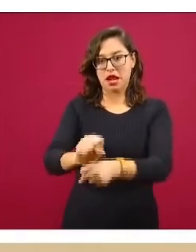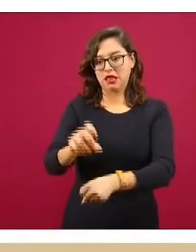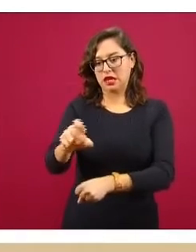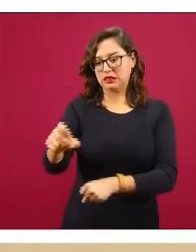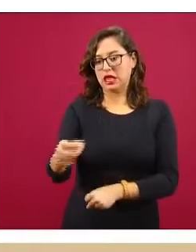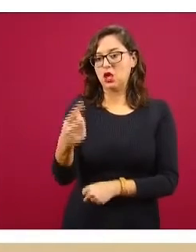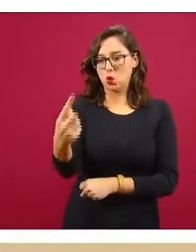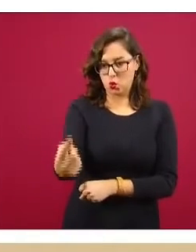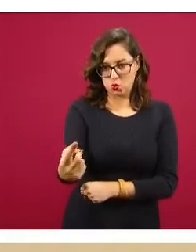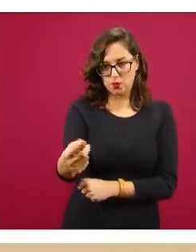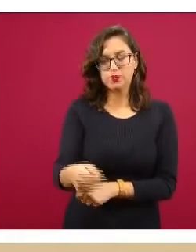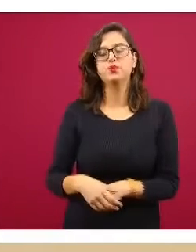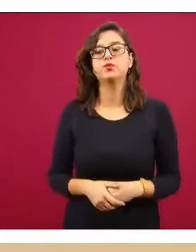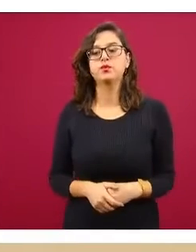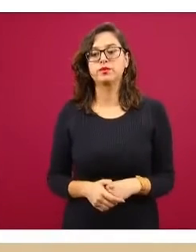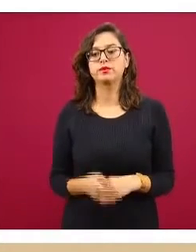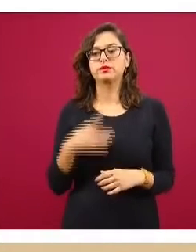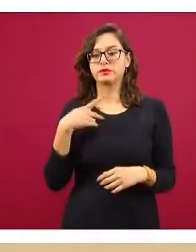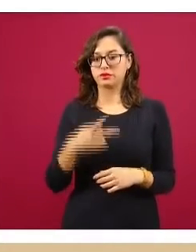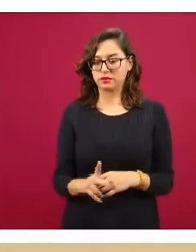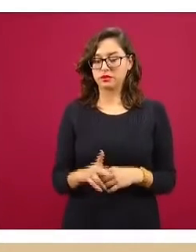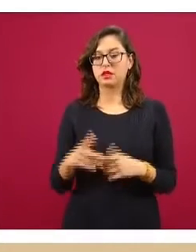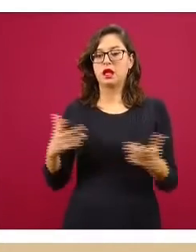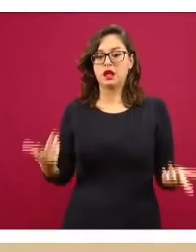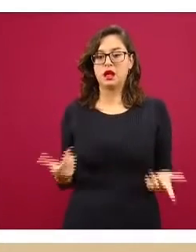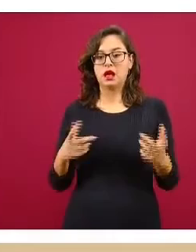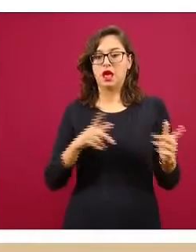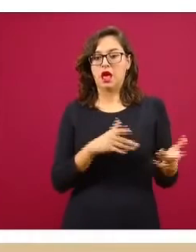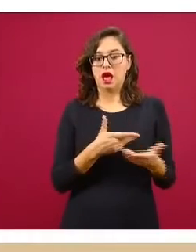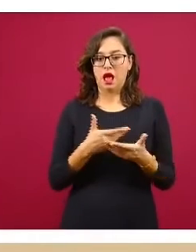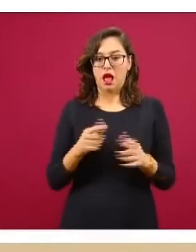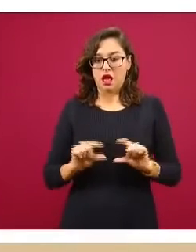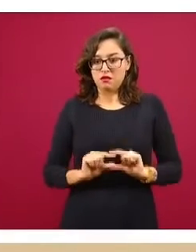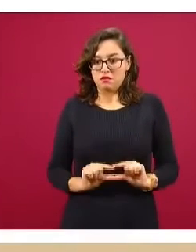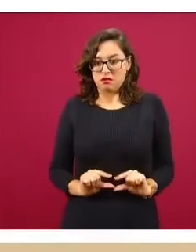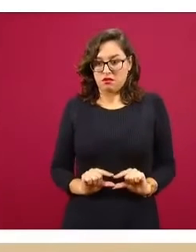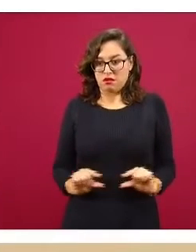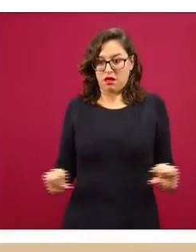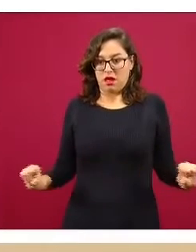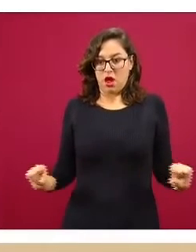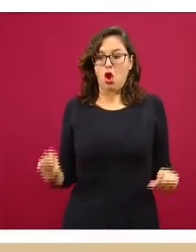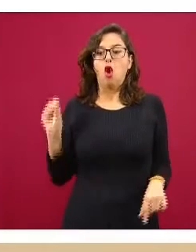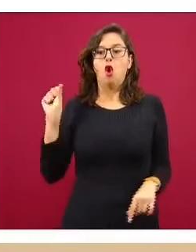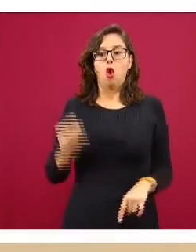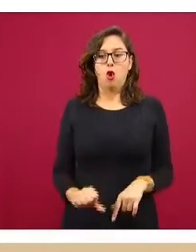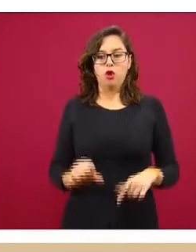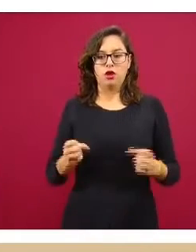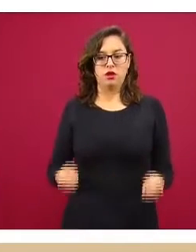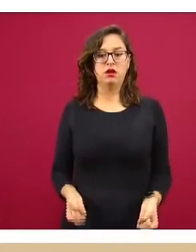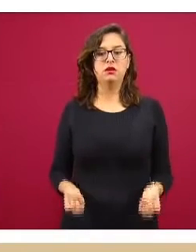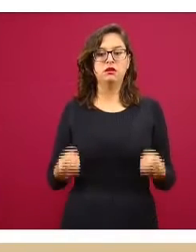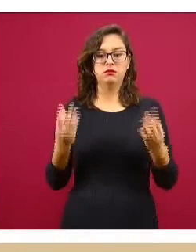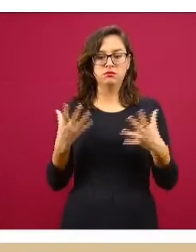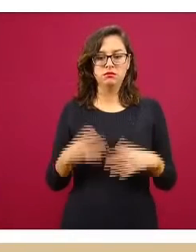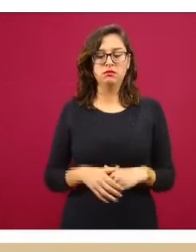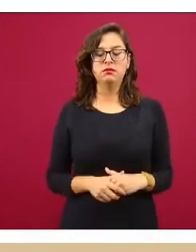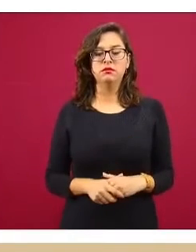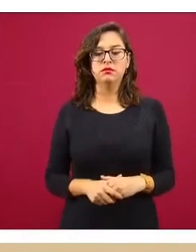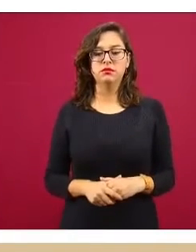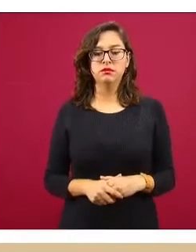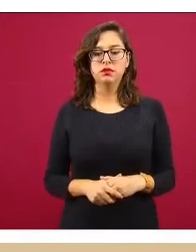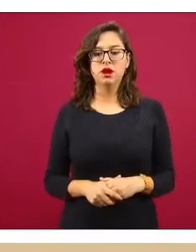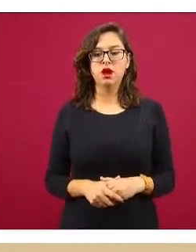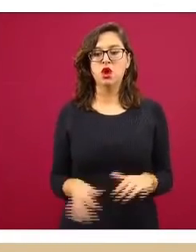modos, en los cuadros de abajo presentamos los datos actualizados al día de hoy, al corte de hoy, en donde de prácticamente más